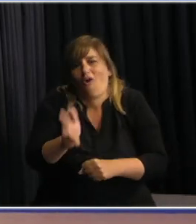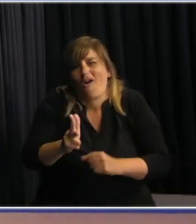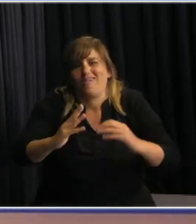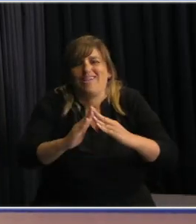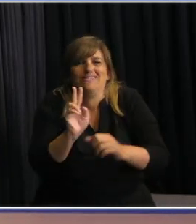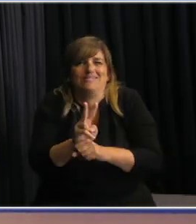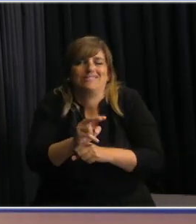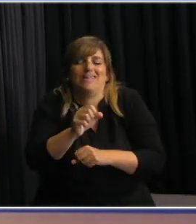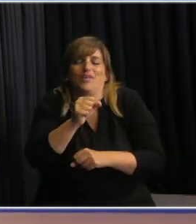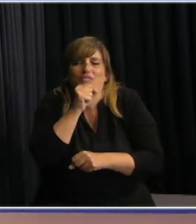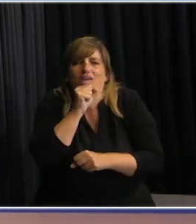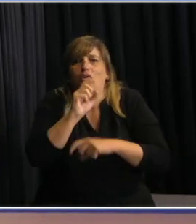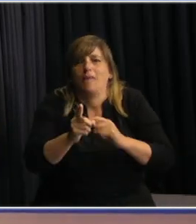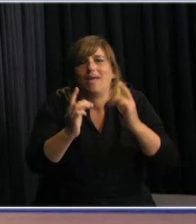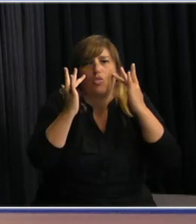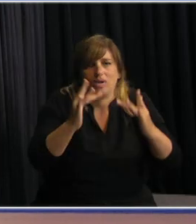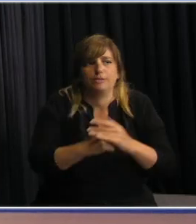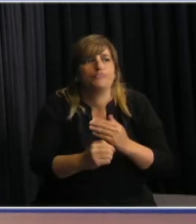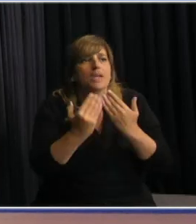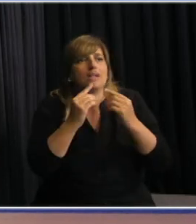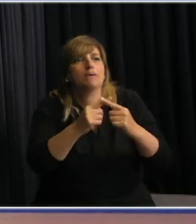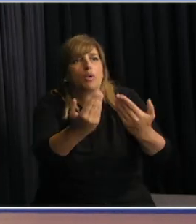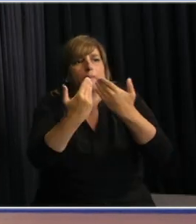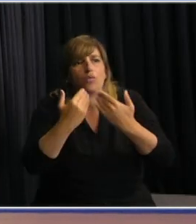educación. Gracias por la pregunta.